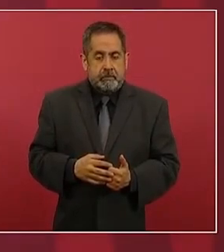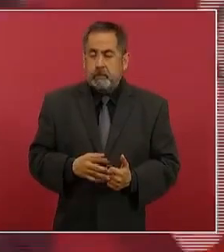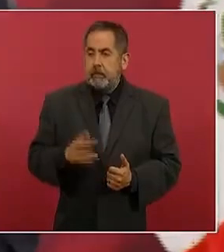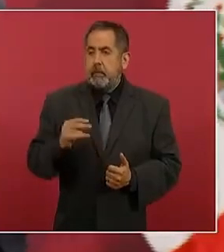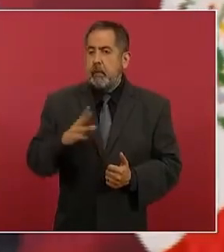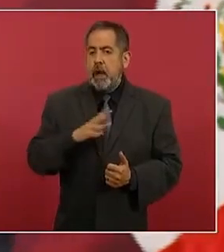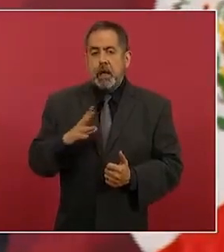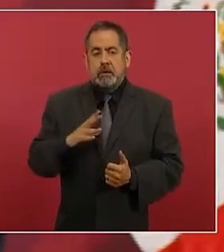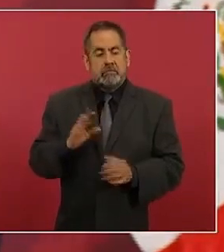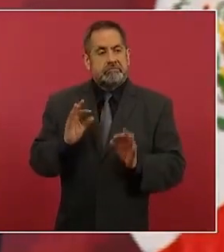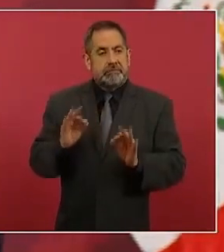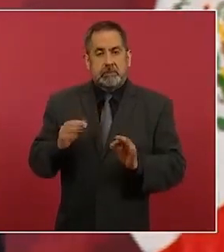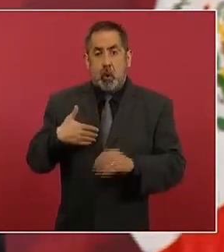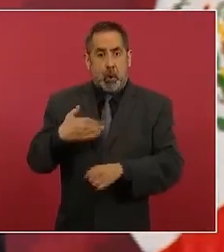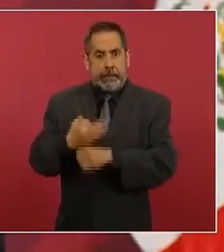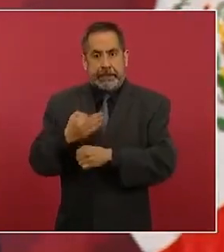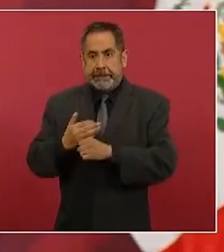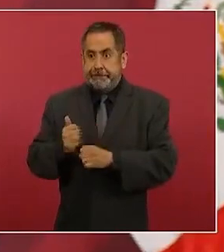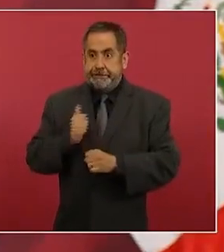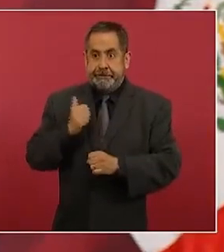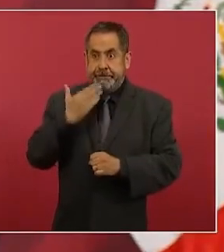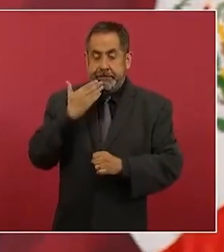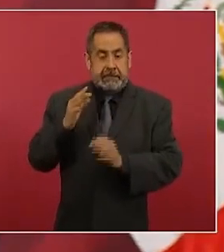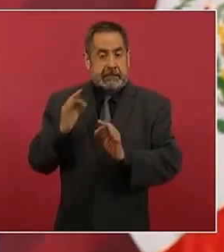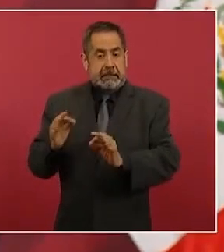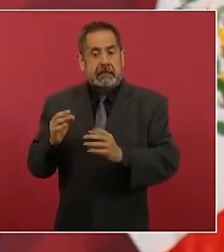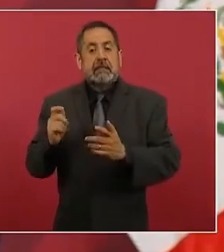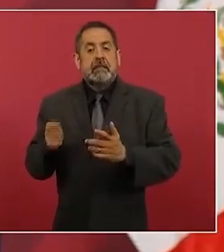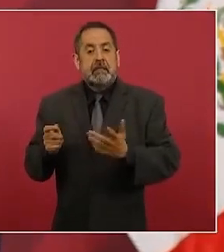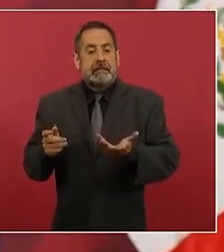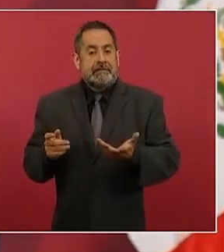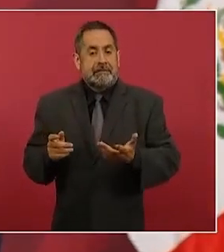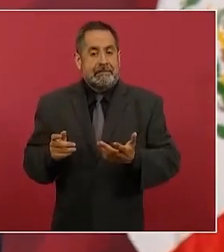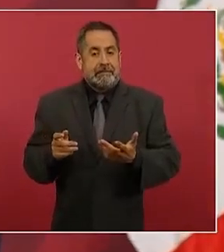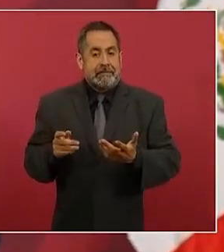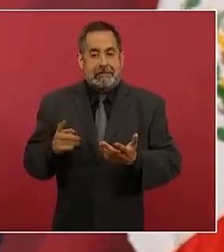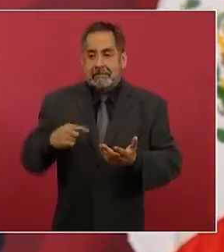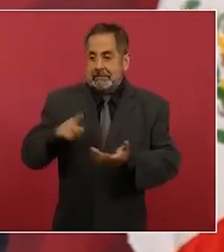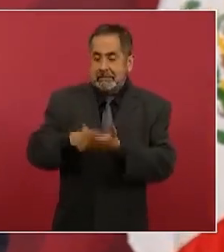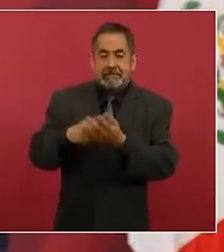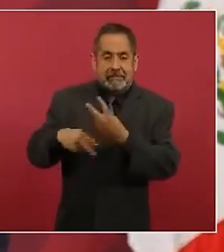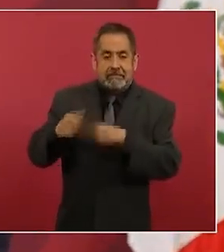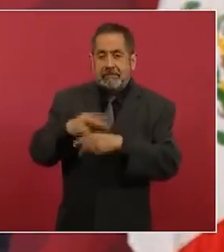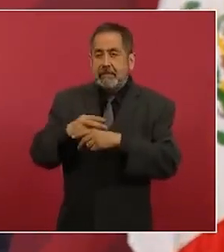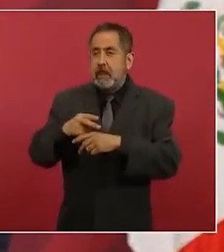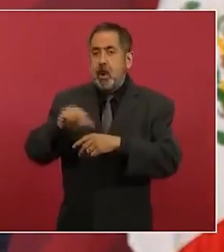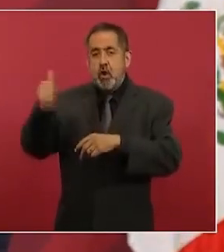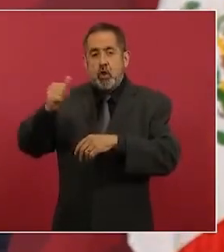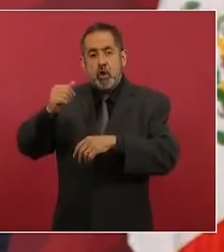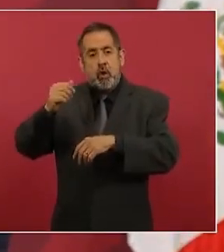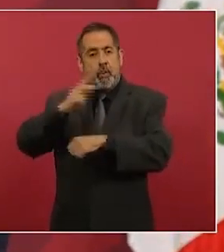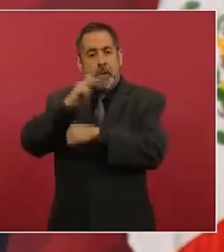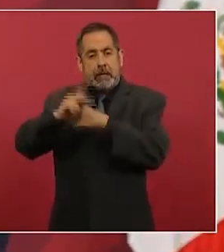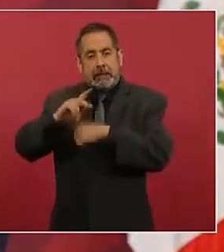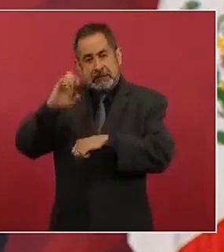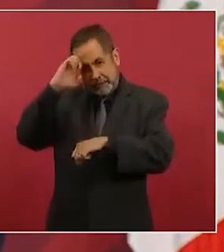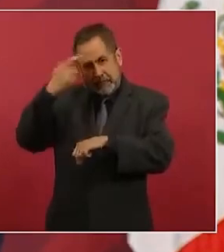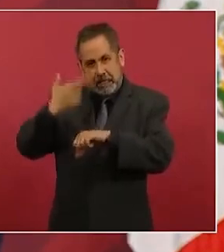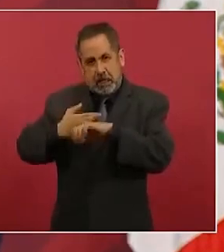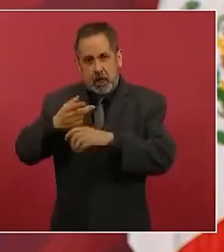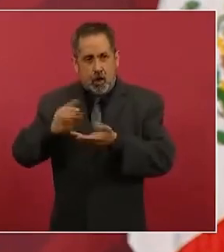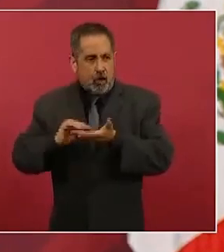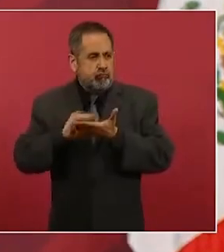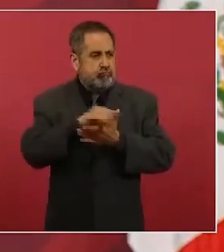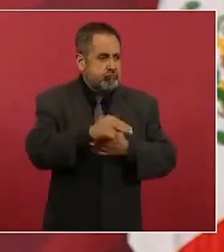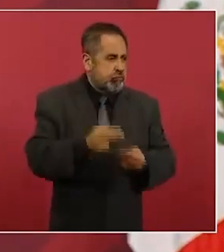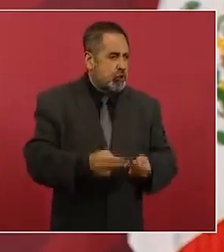ventaja que tenemos ahora de que están llegando inversiones extranjeras como